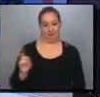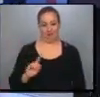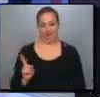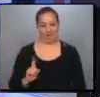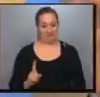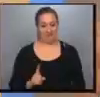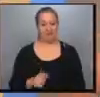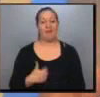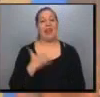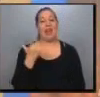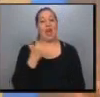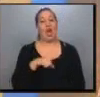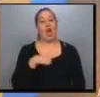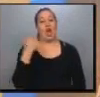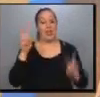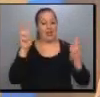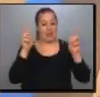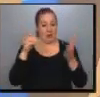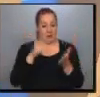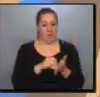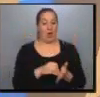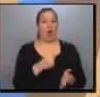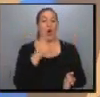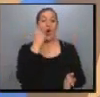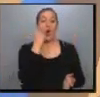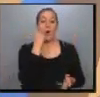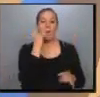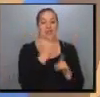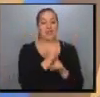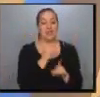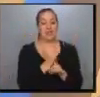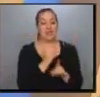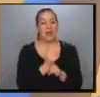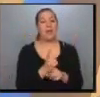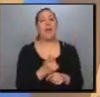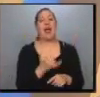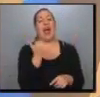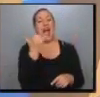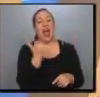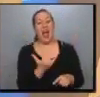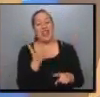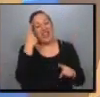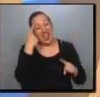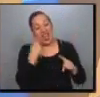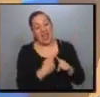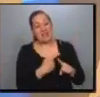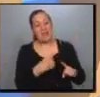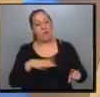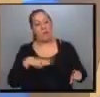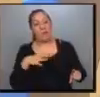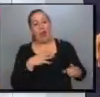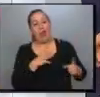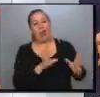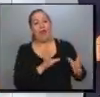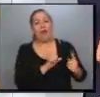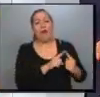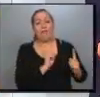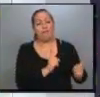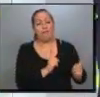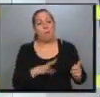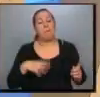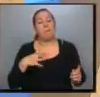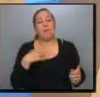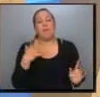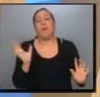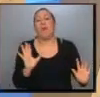No te voy a permitir. Y tengo otro título más. Los hombres siempre dejamos una ex cerquita por si nos va mal con la nueva. Una ex a mano.